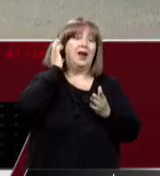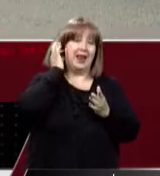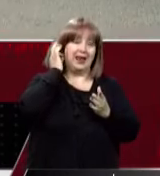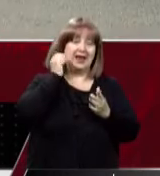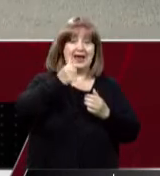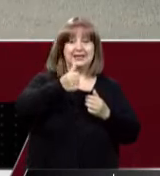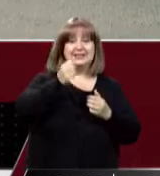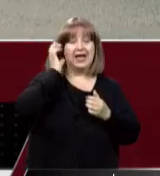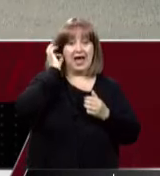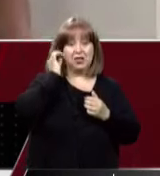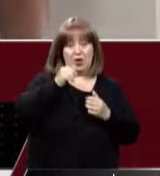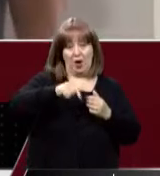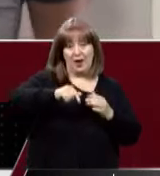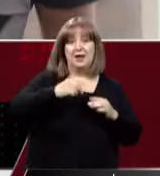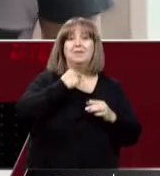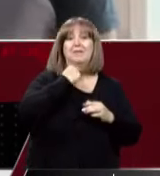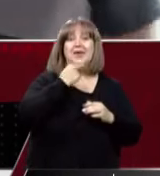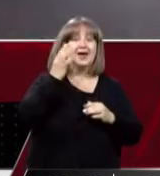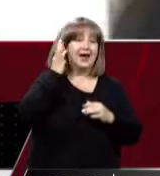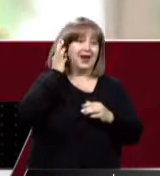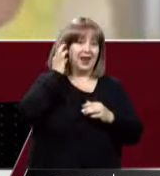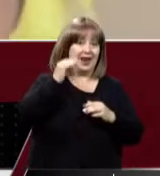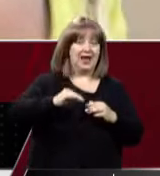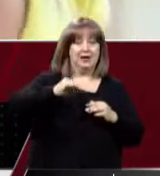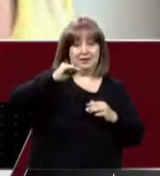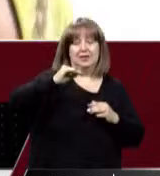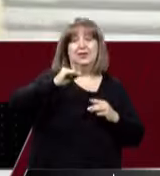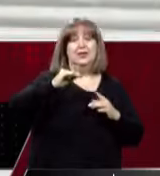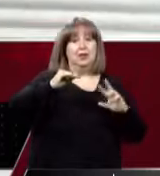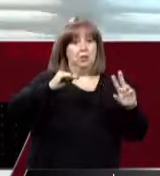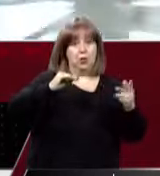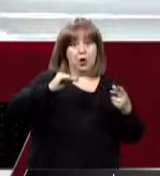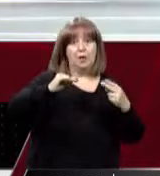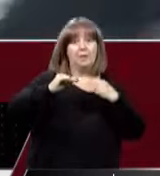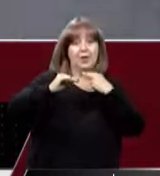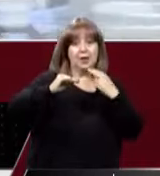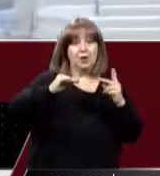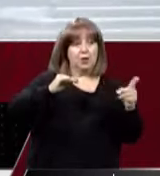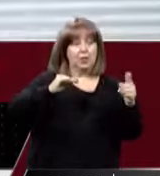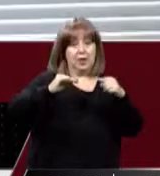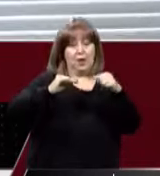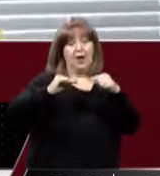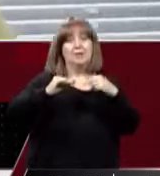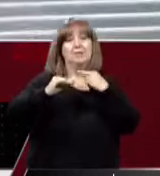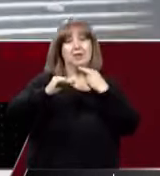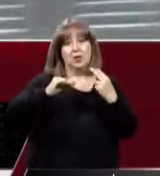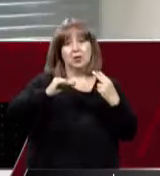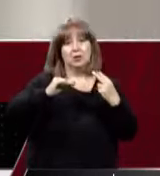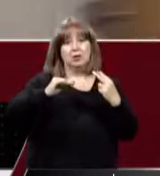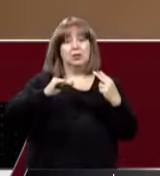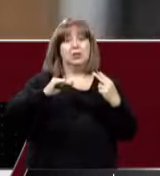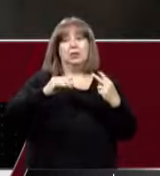fue reconocida por Aquino? No, por el momento no. Después que falleció mi hijo, él la iba a reconocer, pero pasó todo